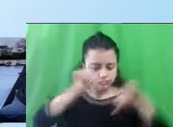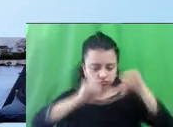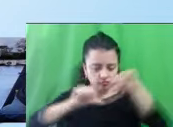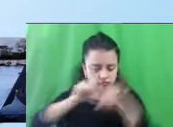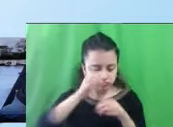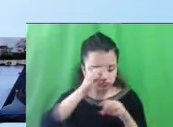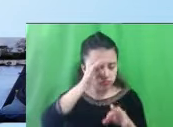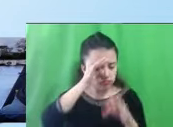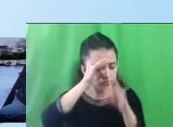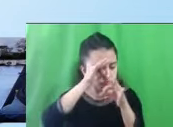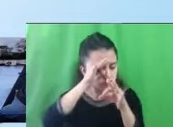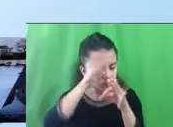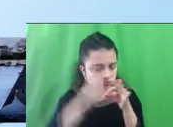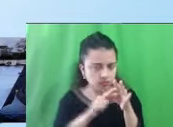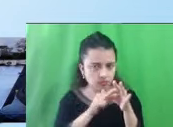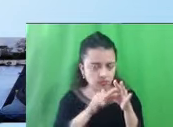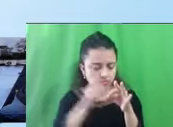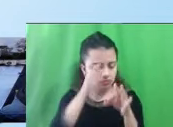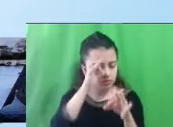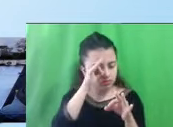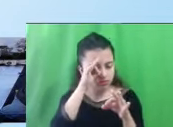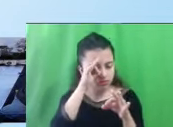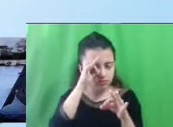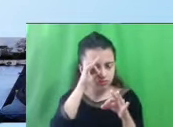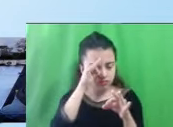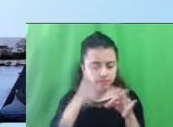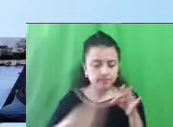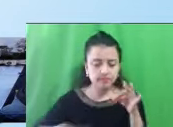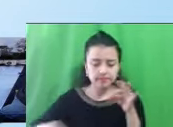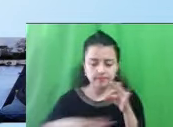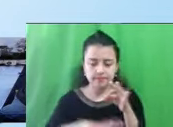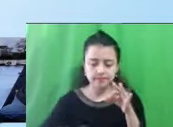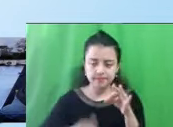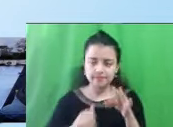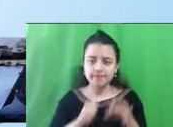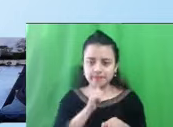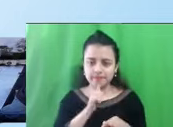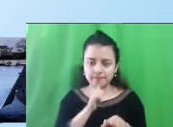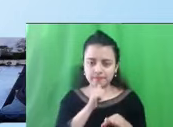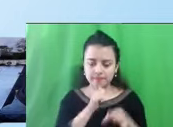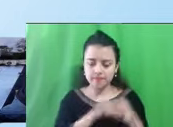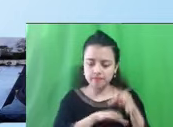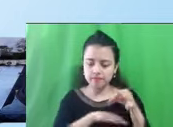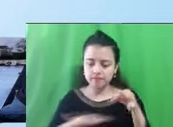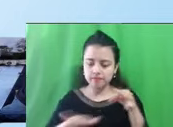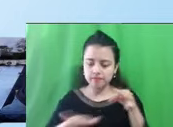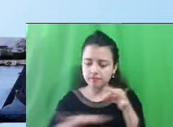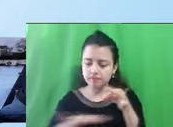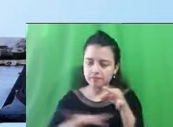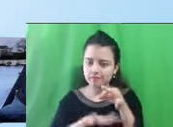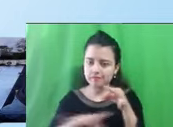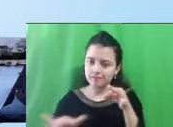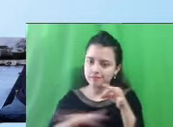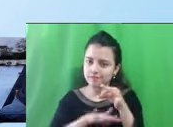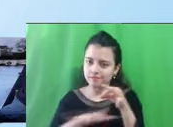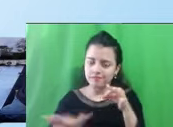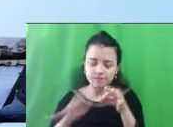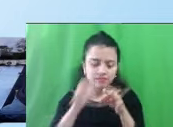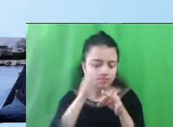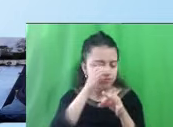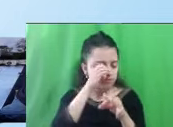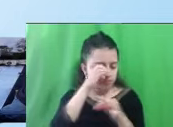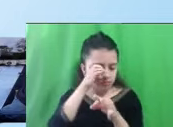área de operativa, que es la que realmente produce el agua, y tienen ellos un laboratorio y hacen sus controles.